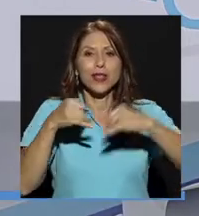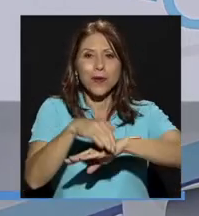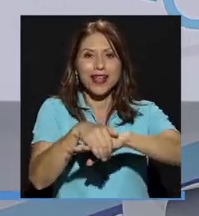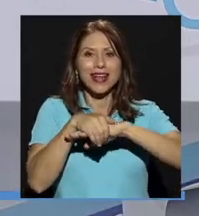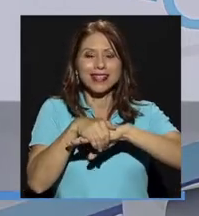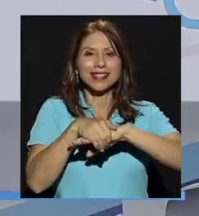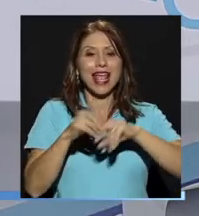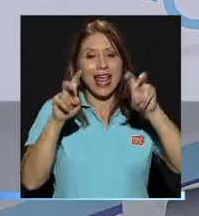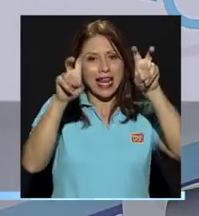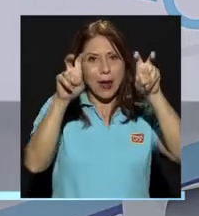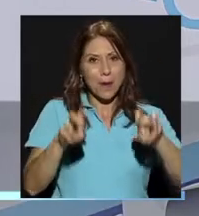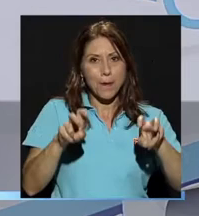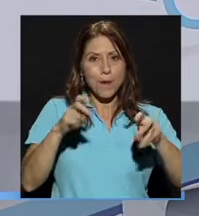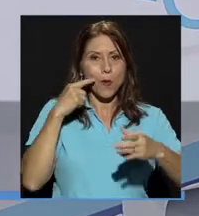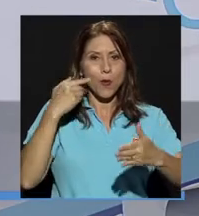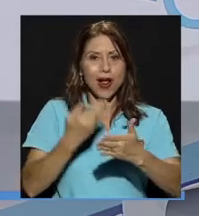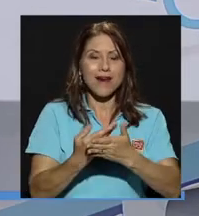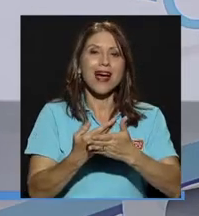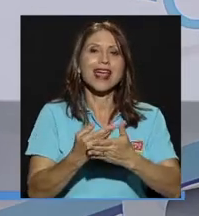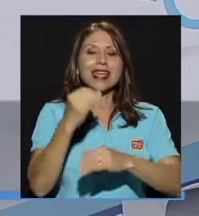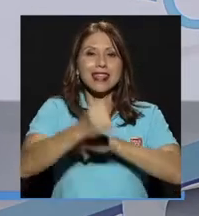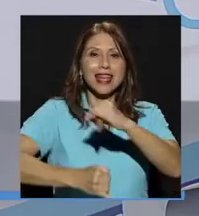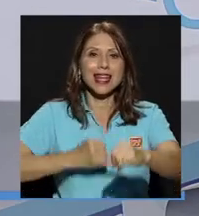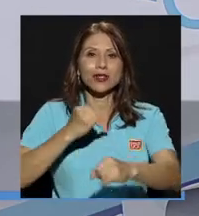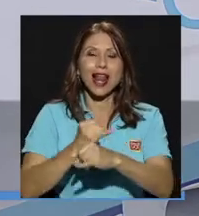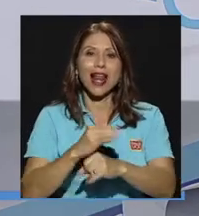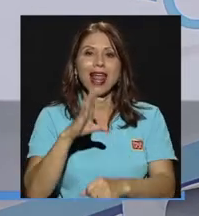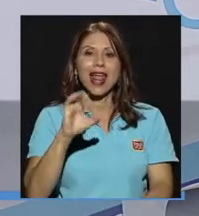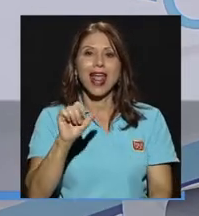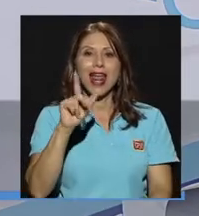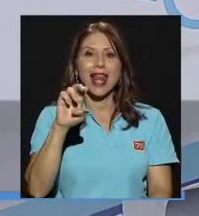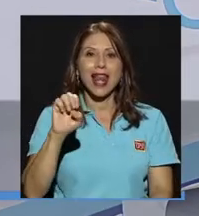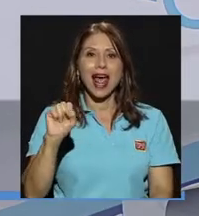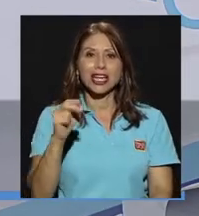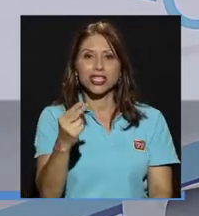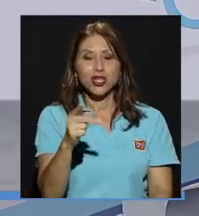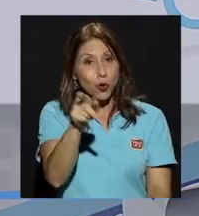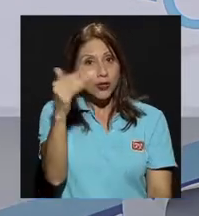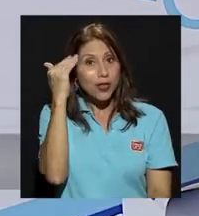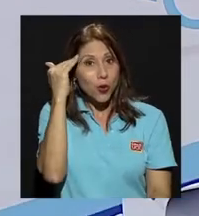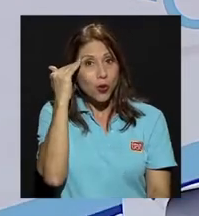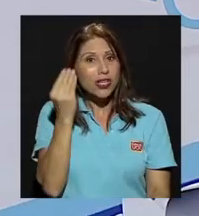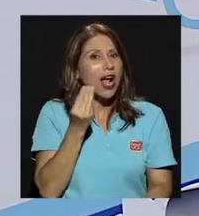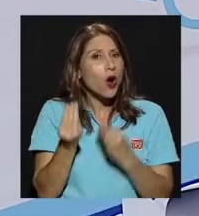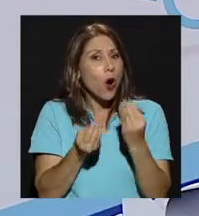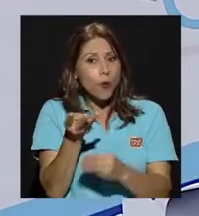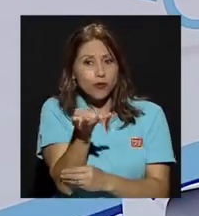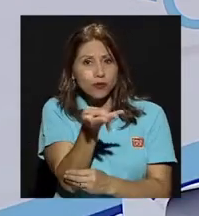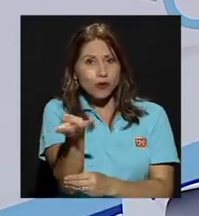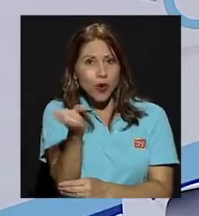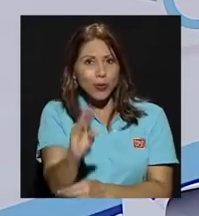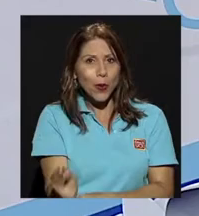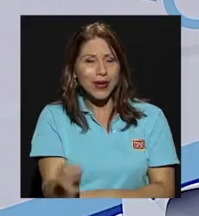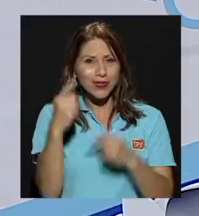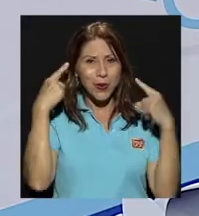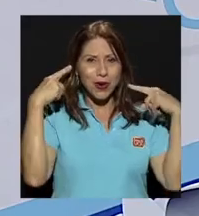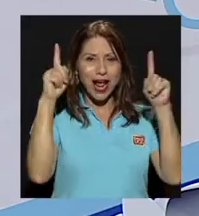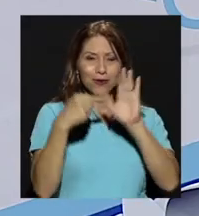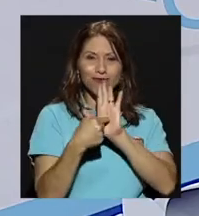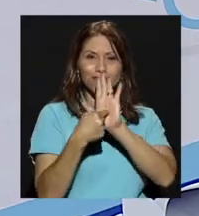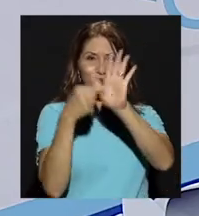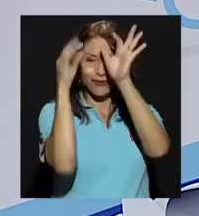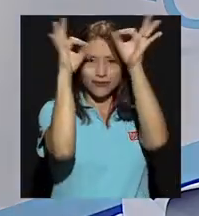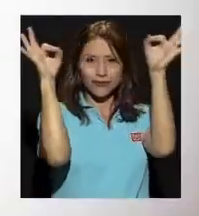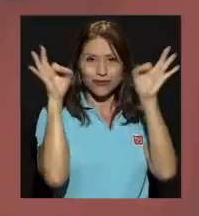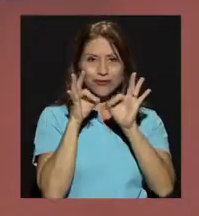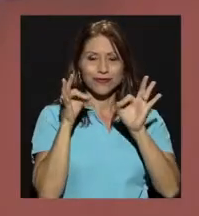inglés en la prueba internacional ELASH. Conozca en la siguiente nota cómo estos cuatro jóvenes lograron